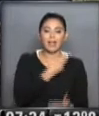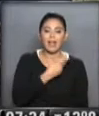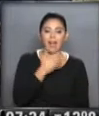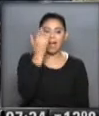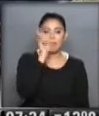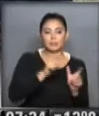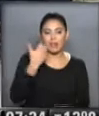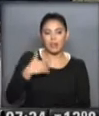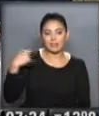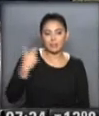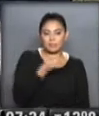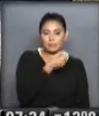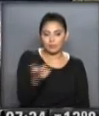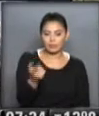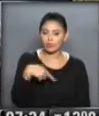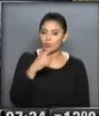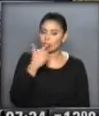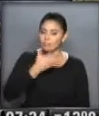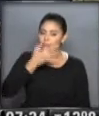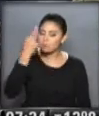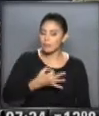Nosotros estamos convencidos que